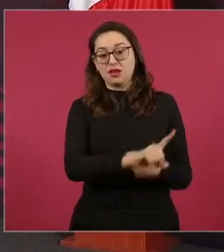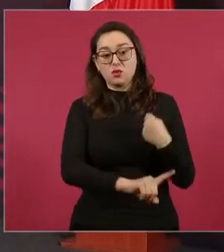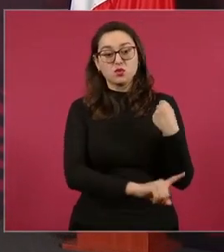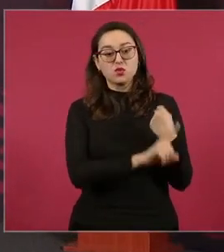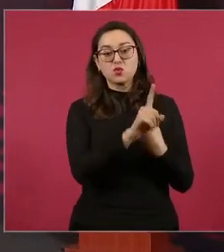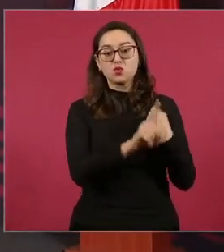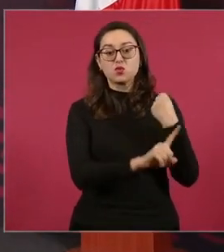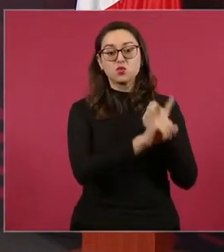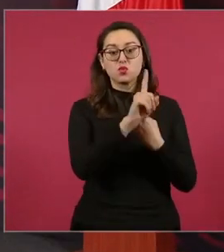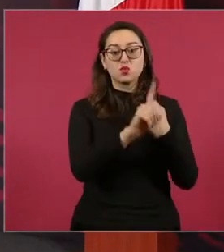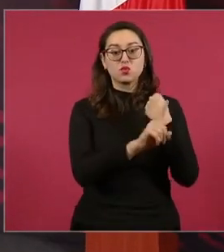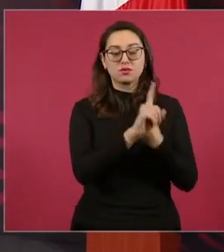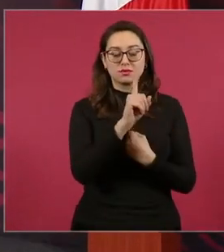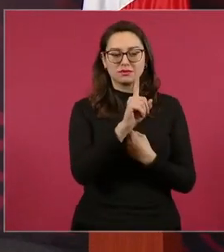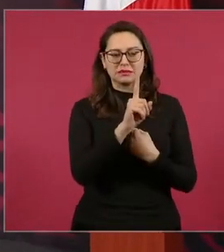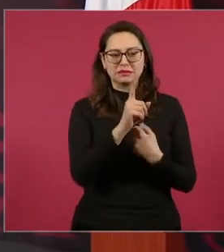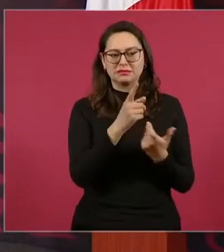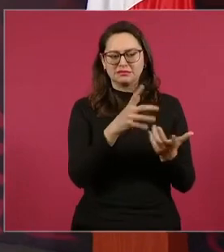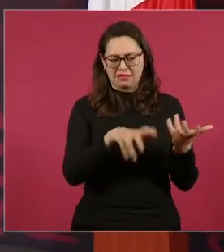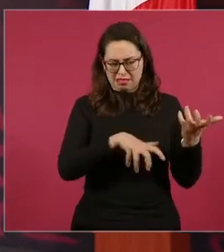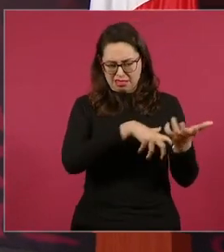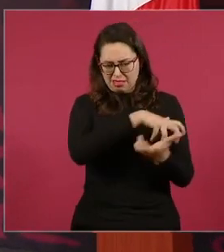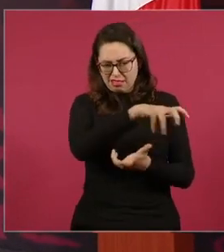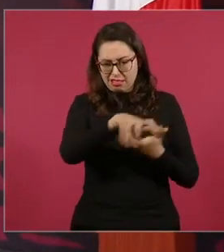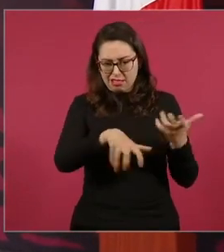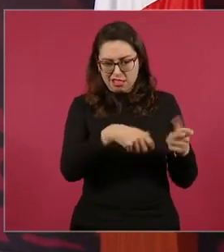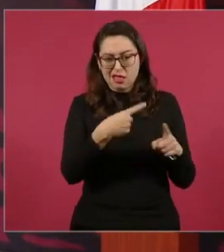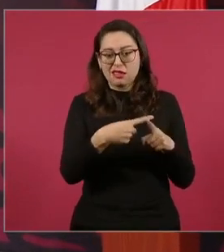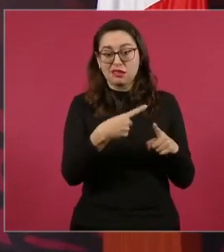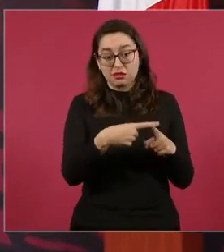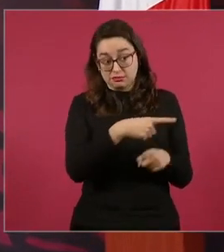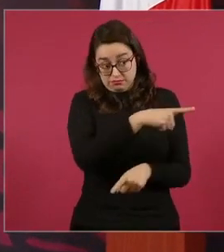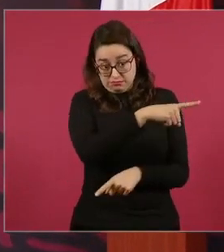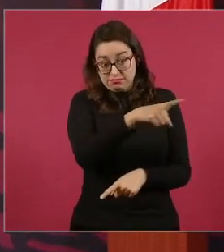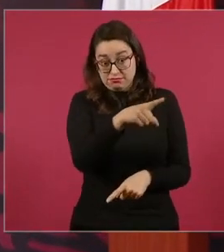de manera deliberada